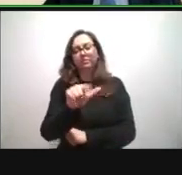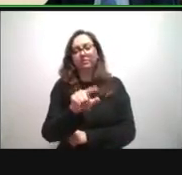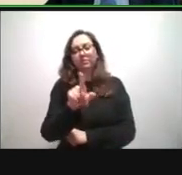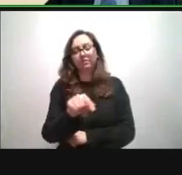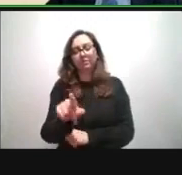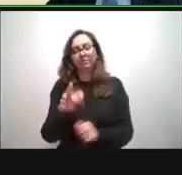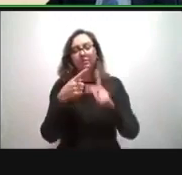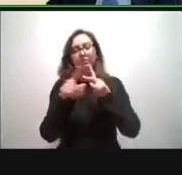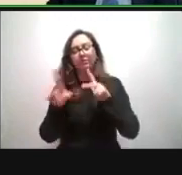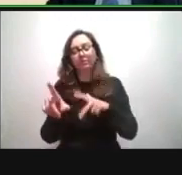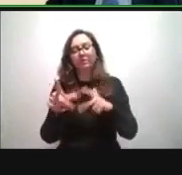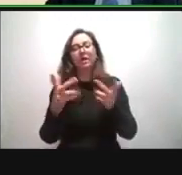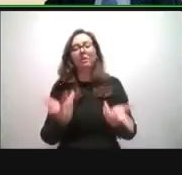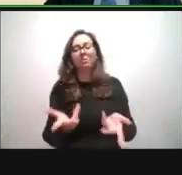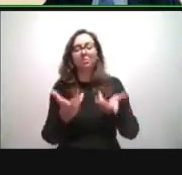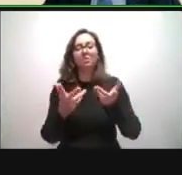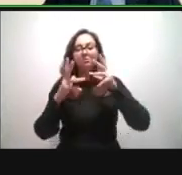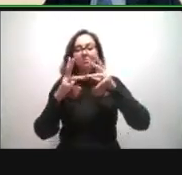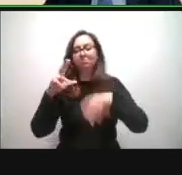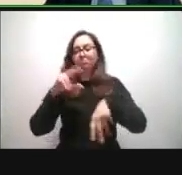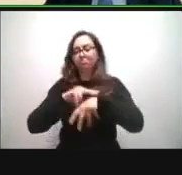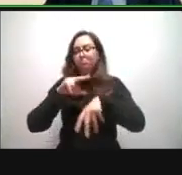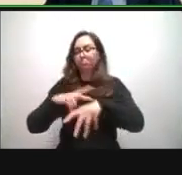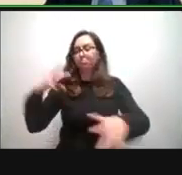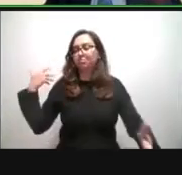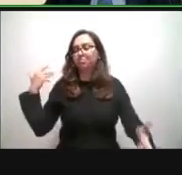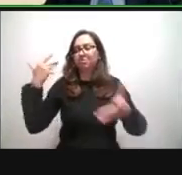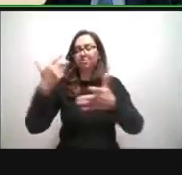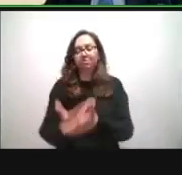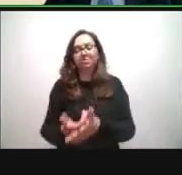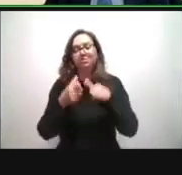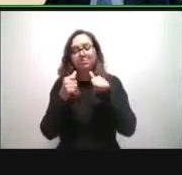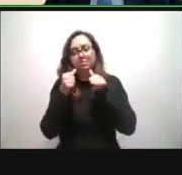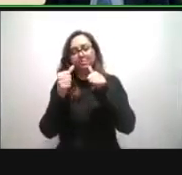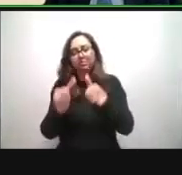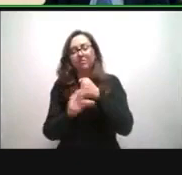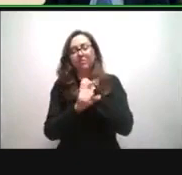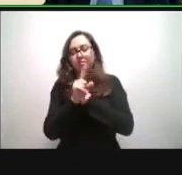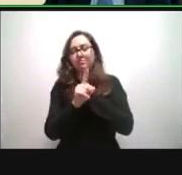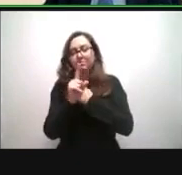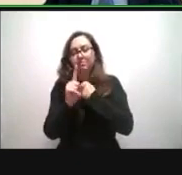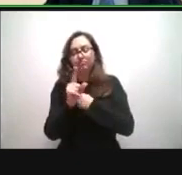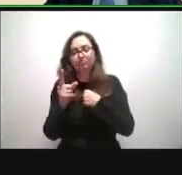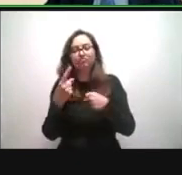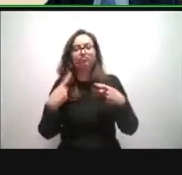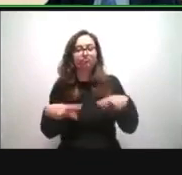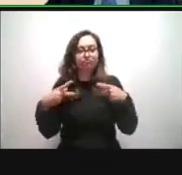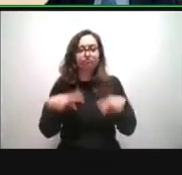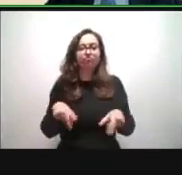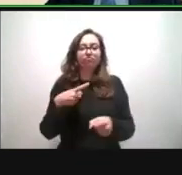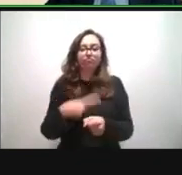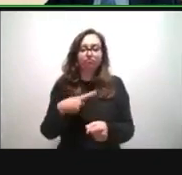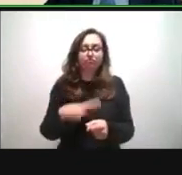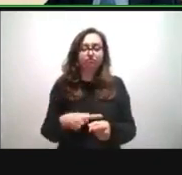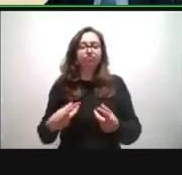craneofacial, donde hasta la fecha atendemos pacientes de estos problemas, pacientes con problemas oncológicos,